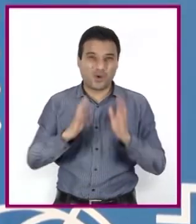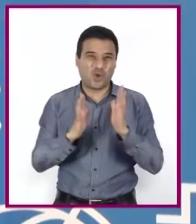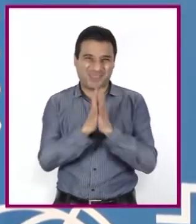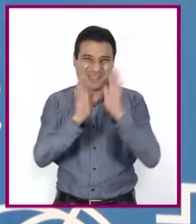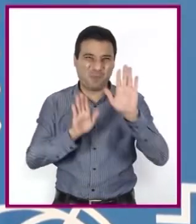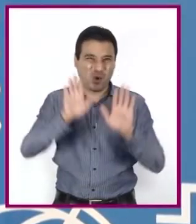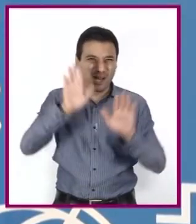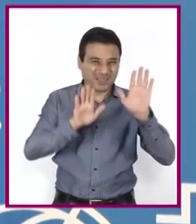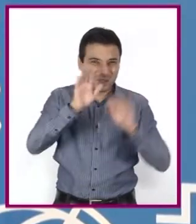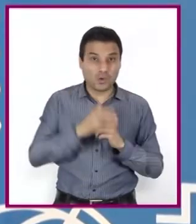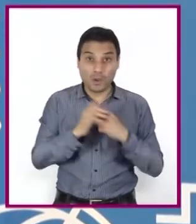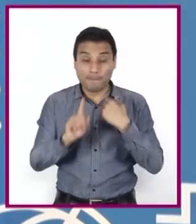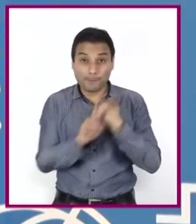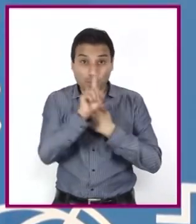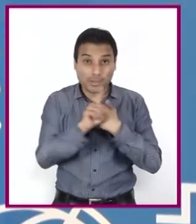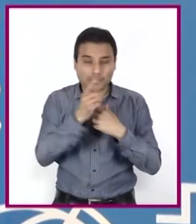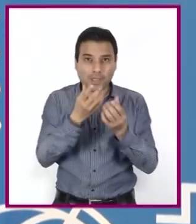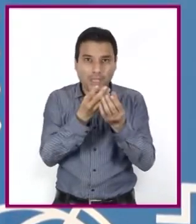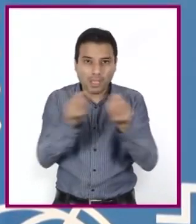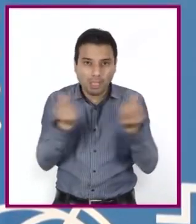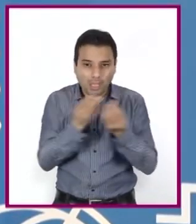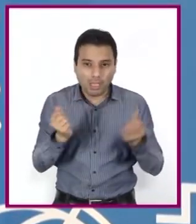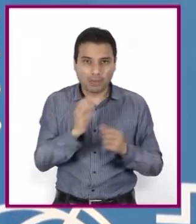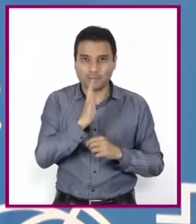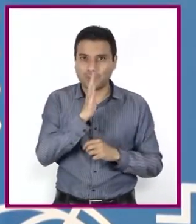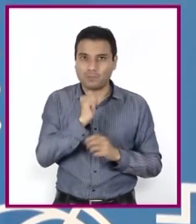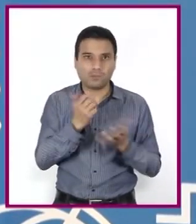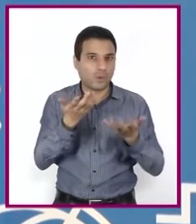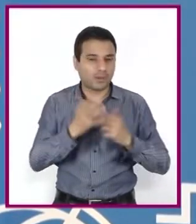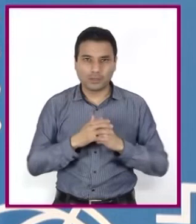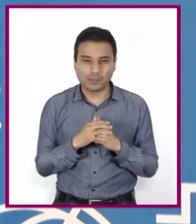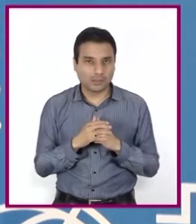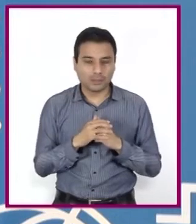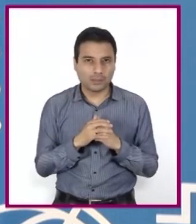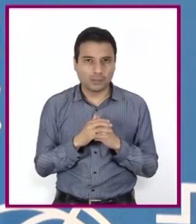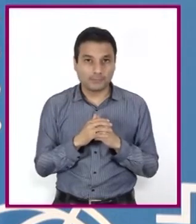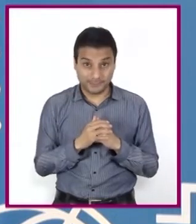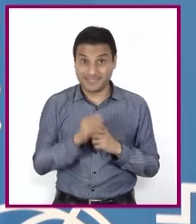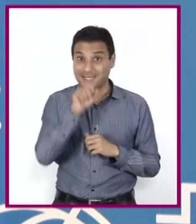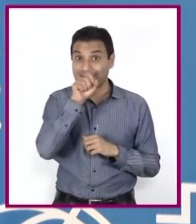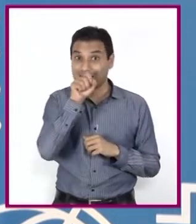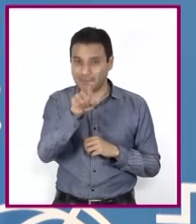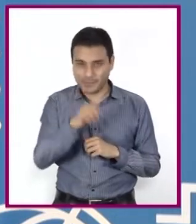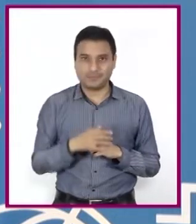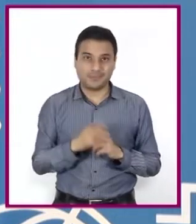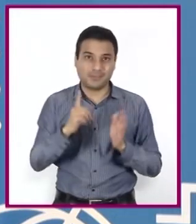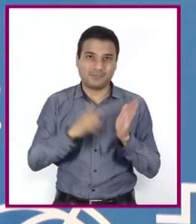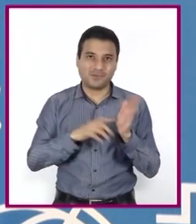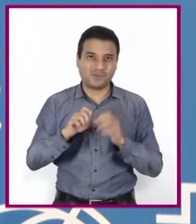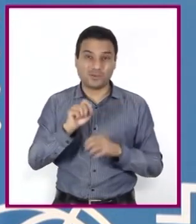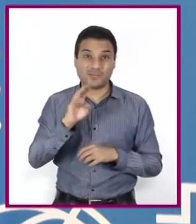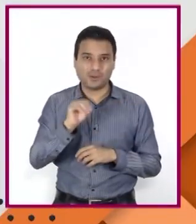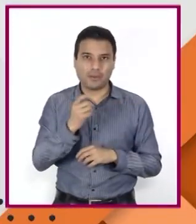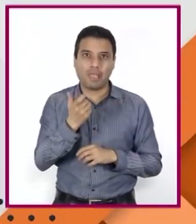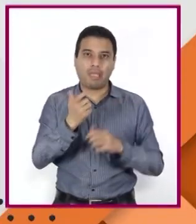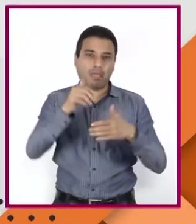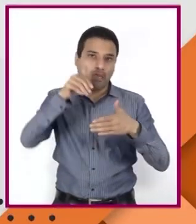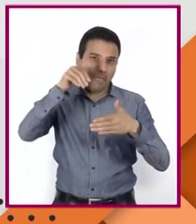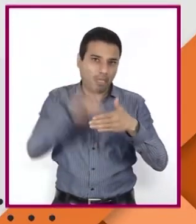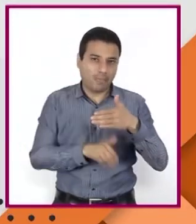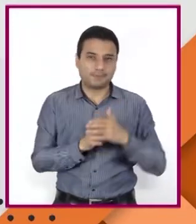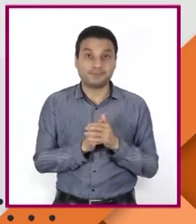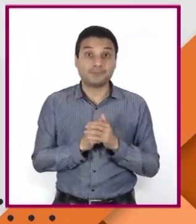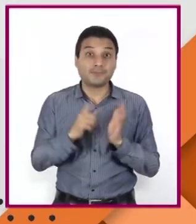lograban solucionar los problemas de la nación, a los que se sumó la Gran Depresión de 1929.